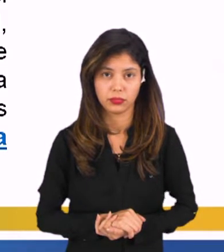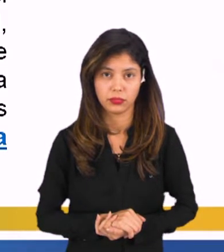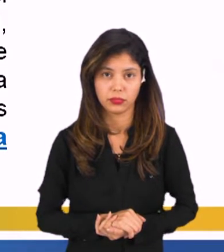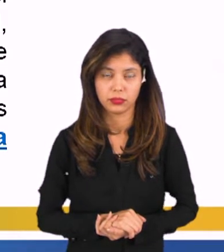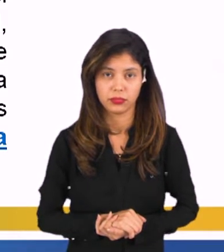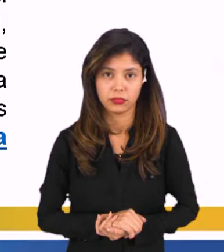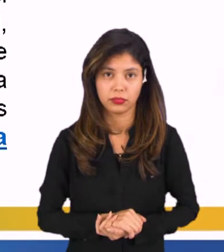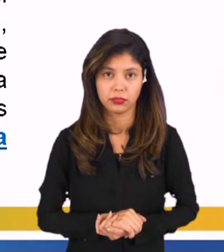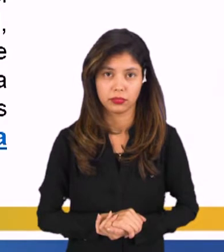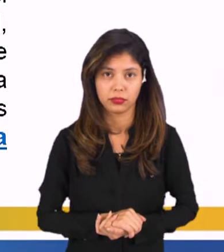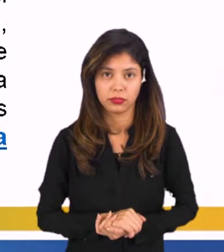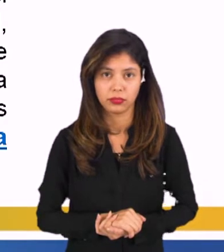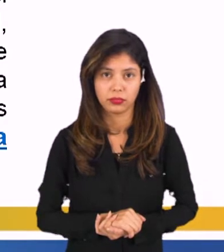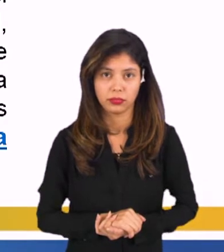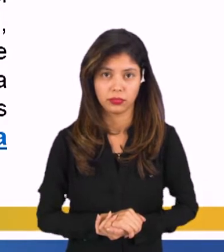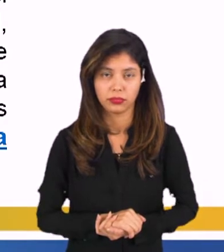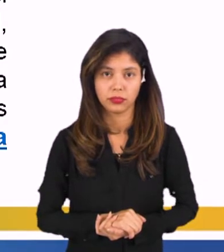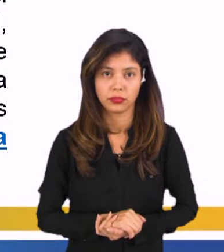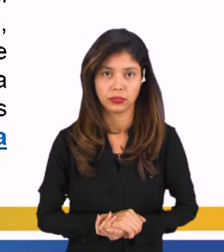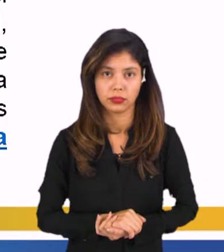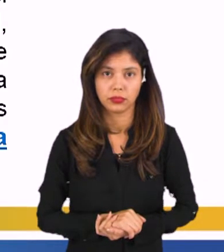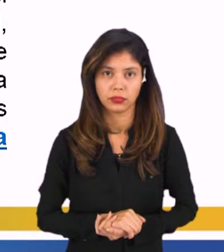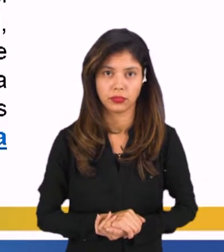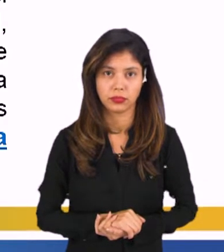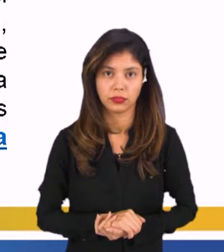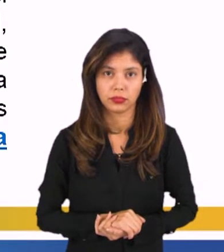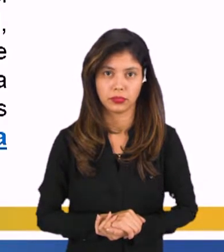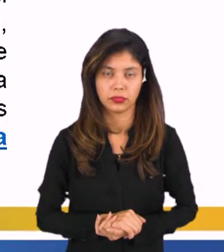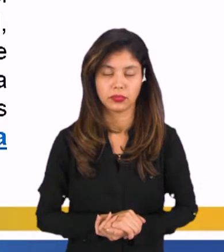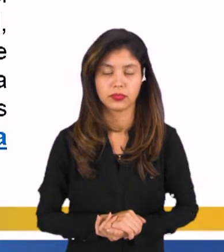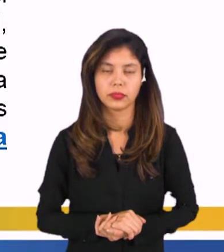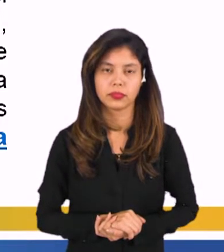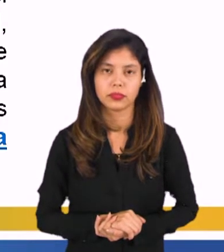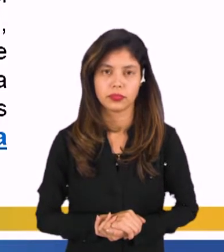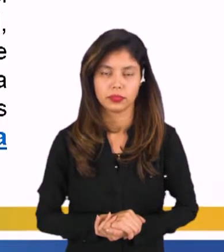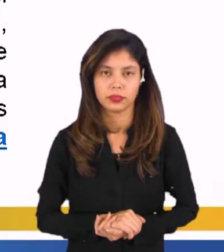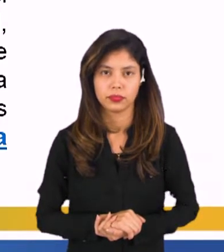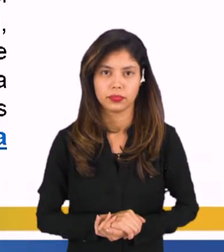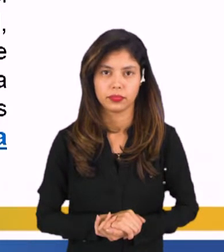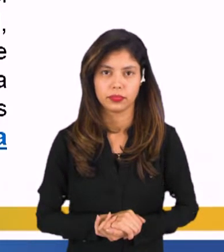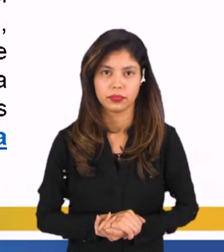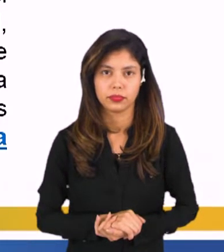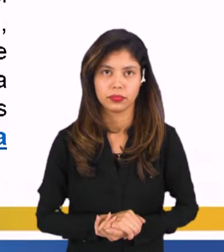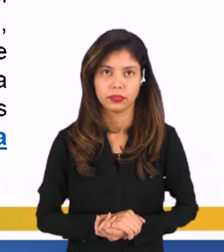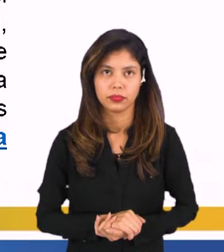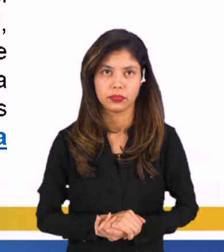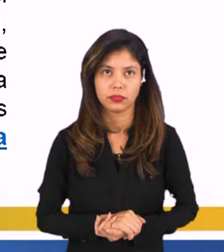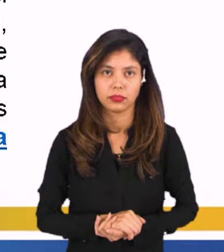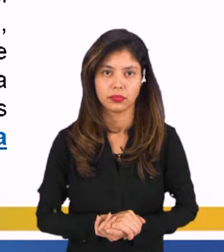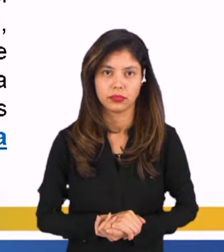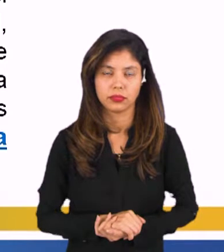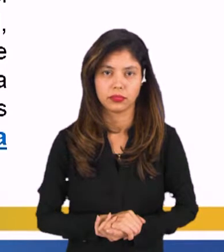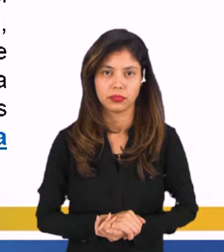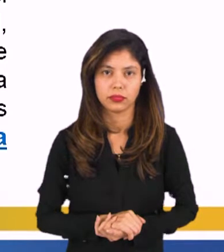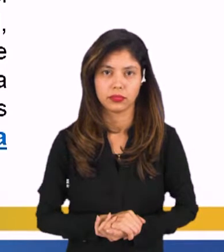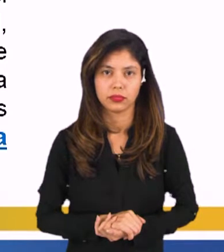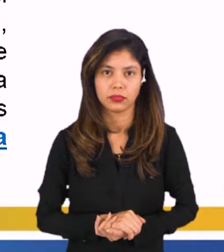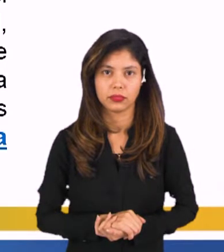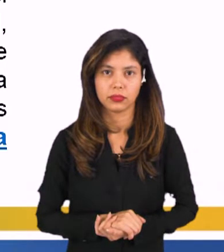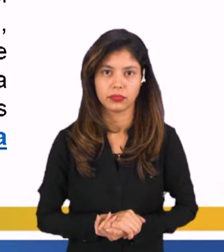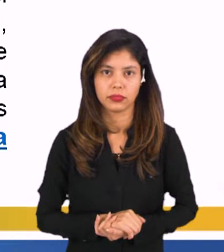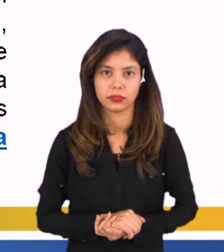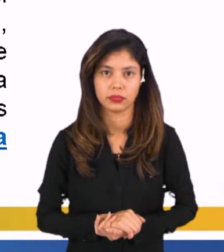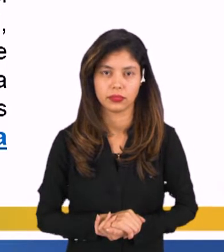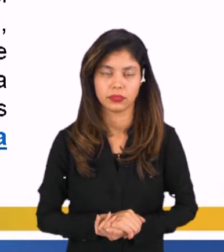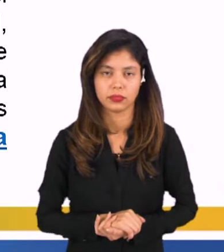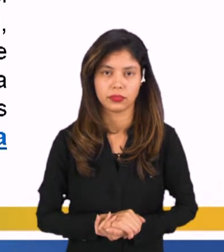misma persona, pero en este caso se llamará autobiografía. Para ello suele adoptar la forma